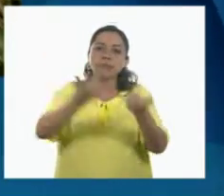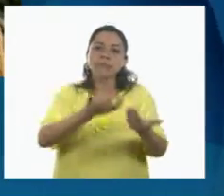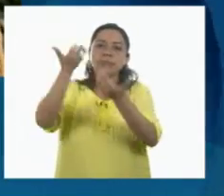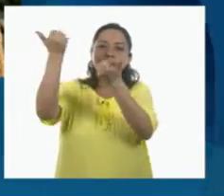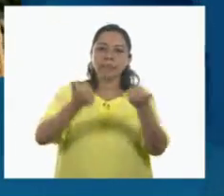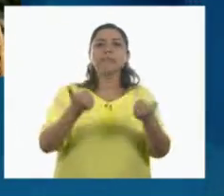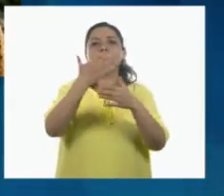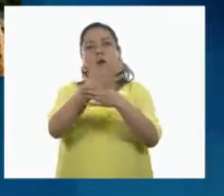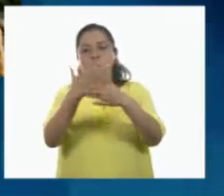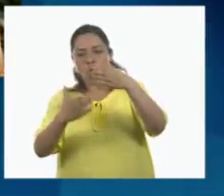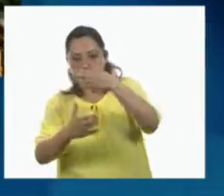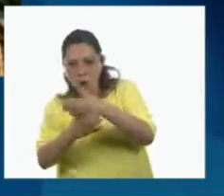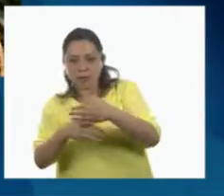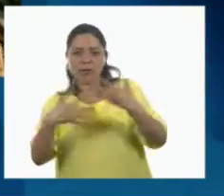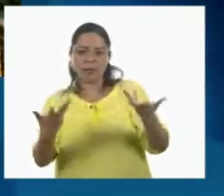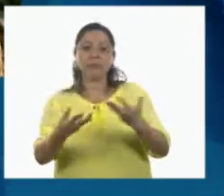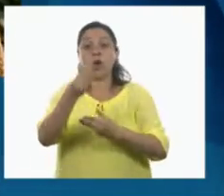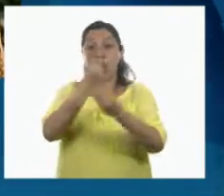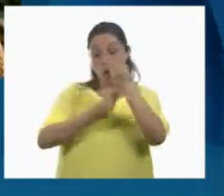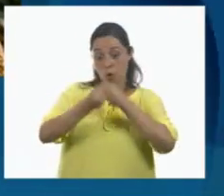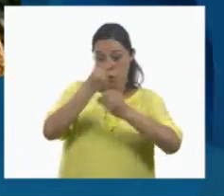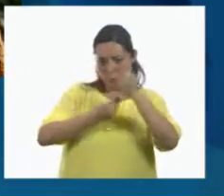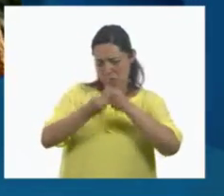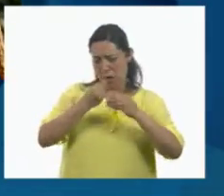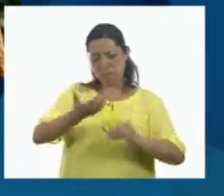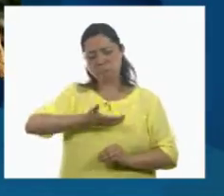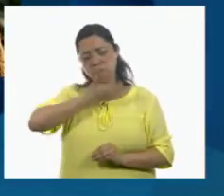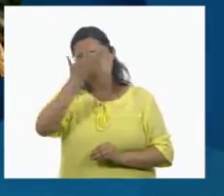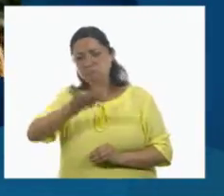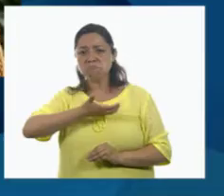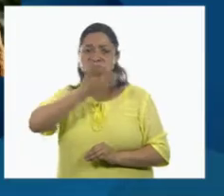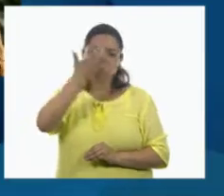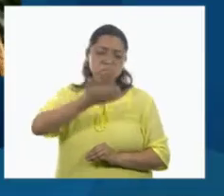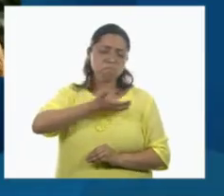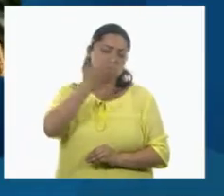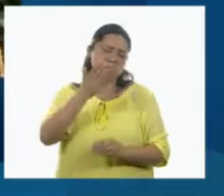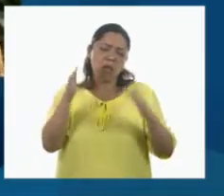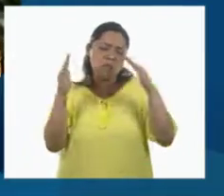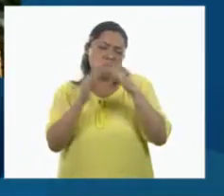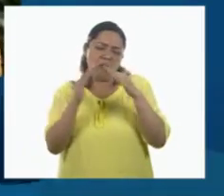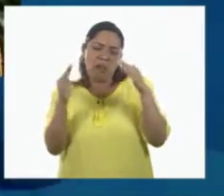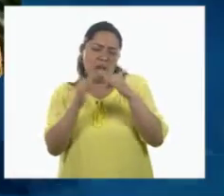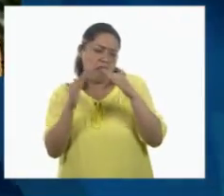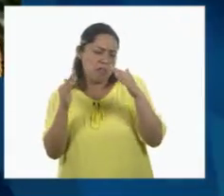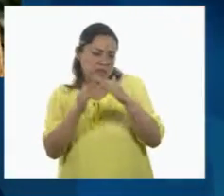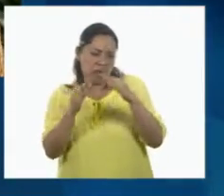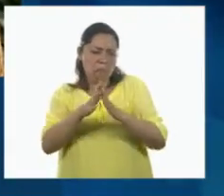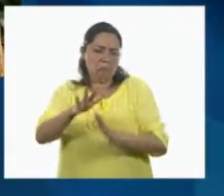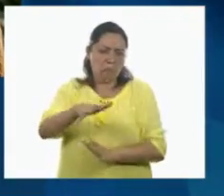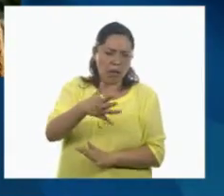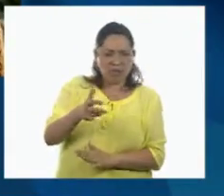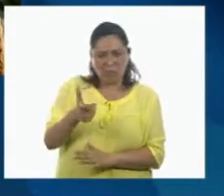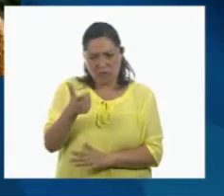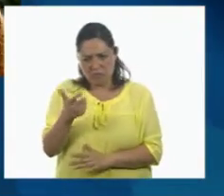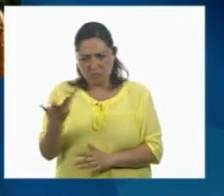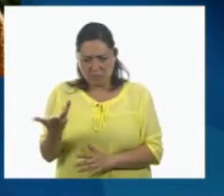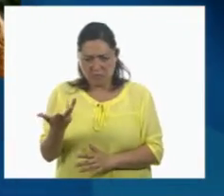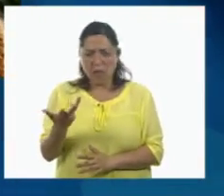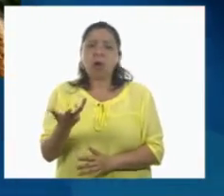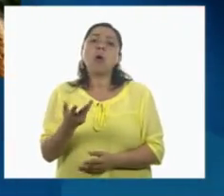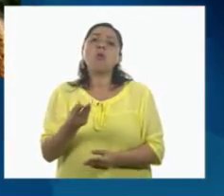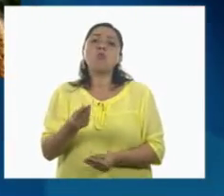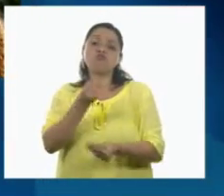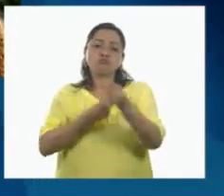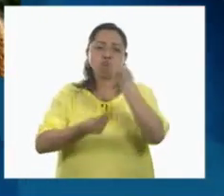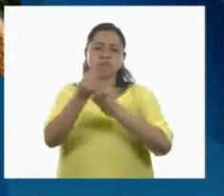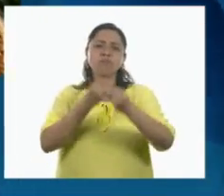extranjeros. Entonces la comida, en una comida común y corriente al mediodía en una casa de clase media, clase alta, igual se tomaba pulque, se tomaba una